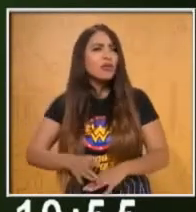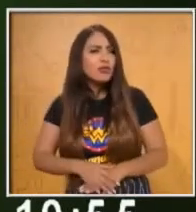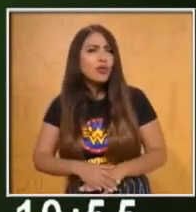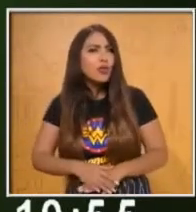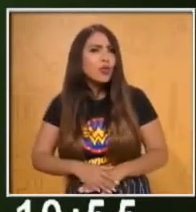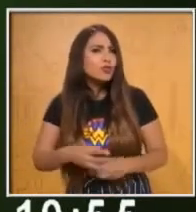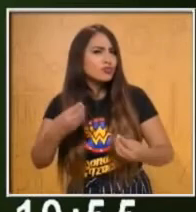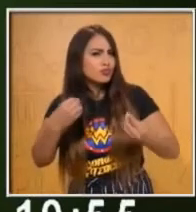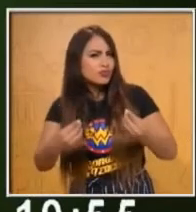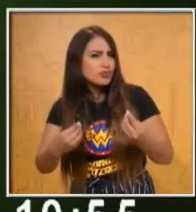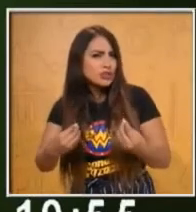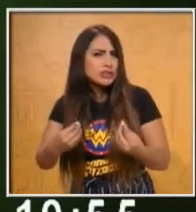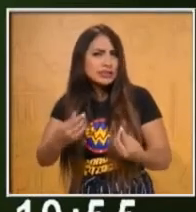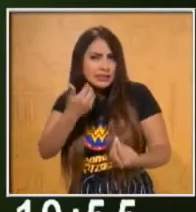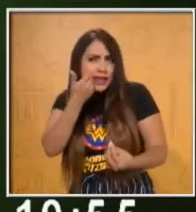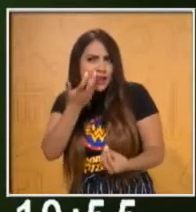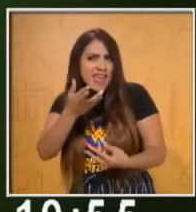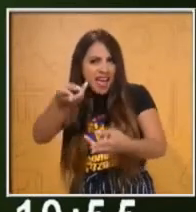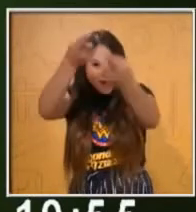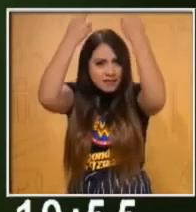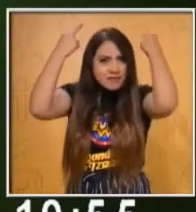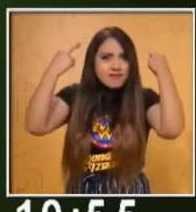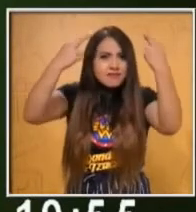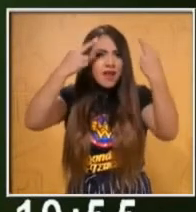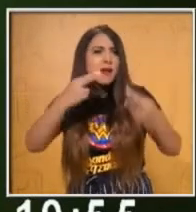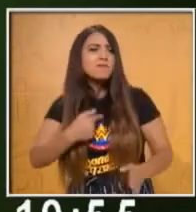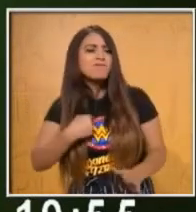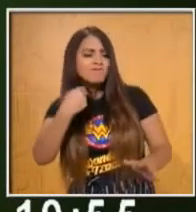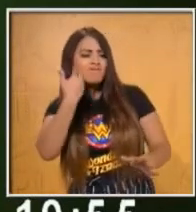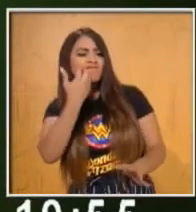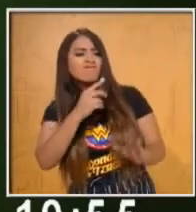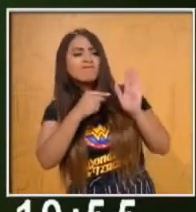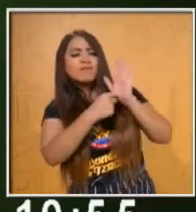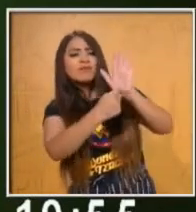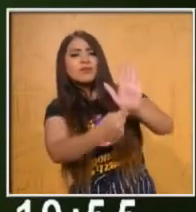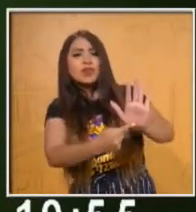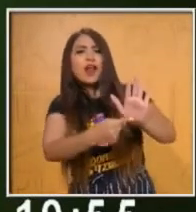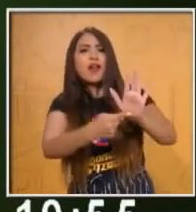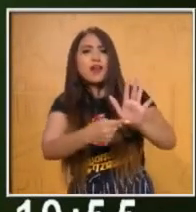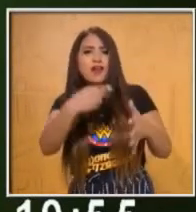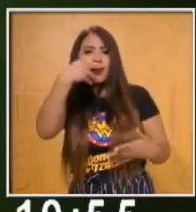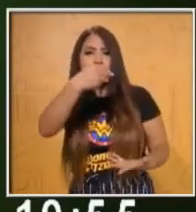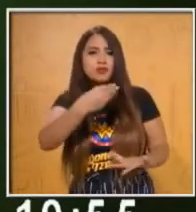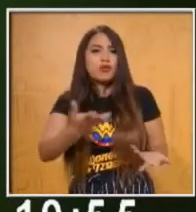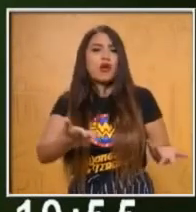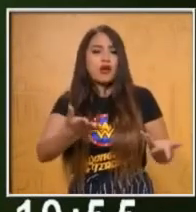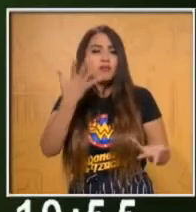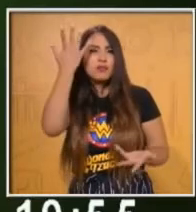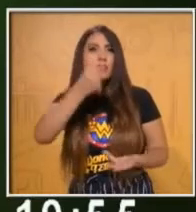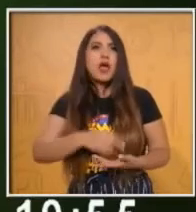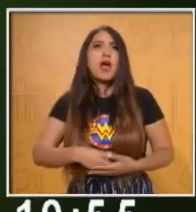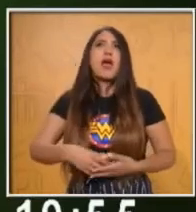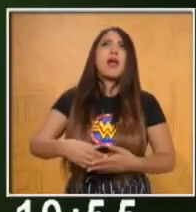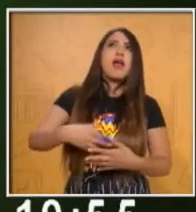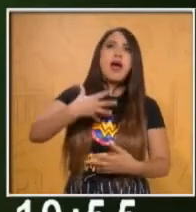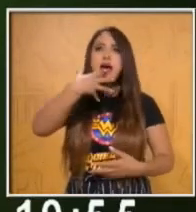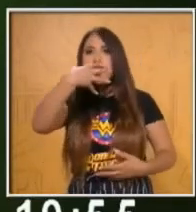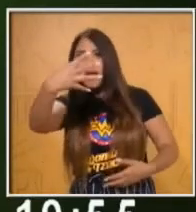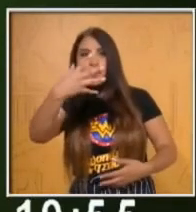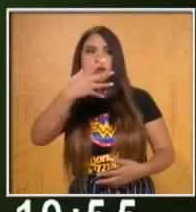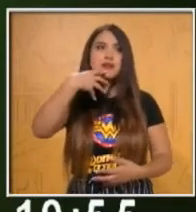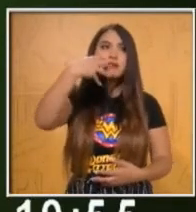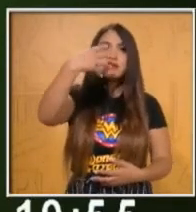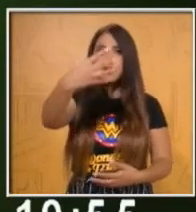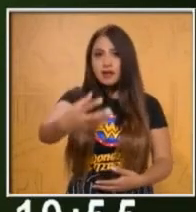con muchas ganas de ser el rey del bosque, quiso demostrarle a la zorra lo hermoso de su canto. ¡Crack!